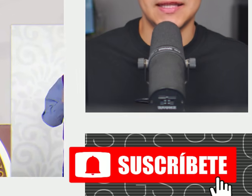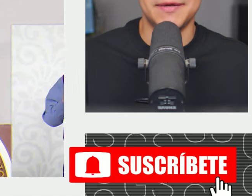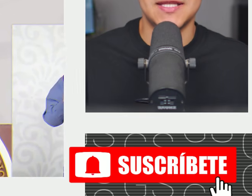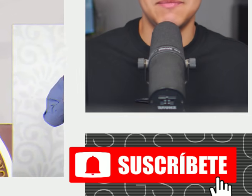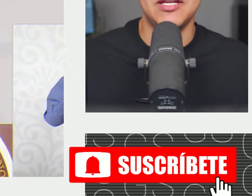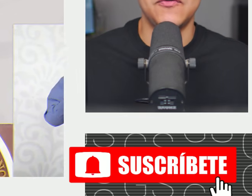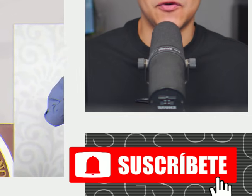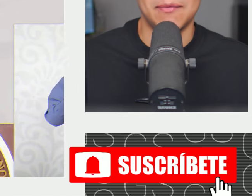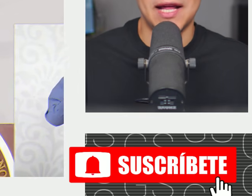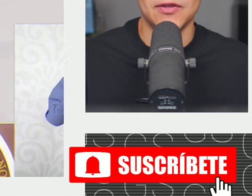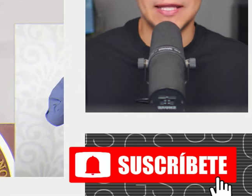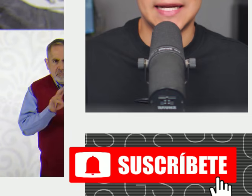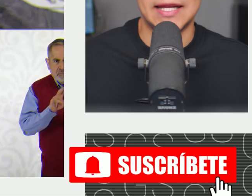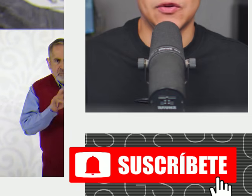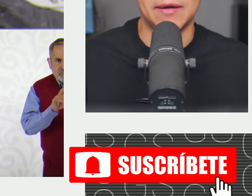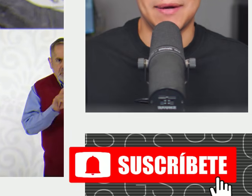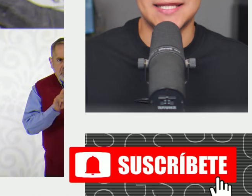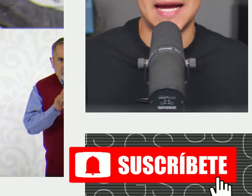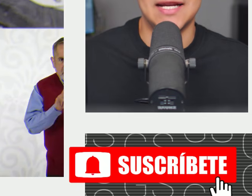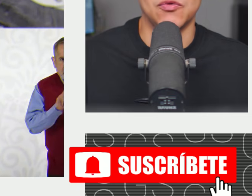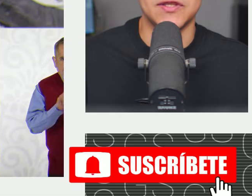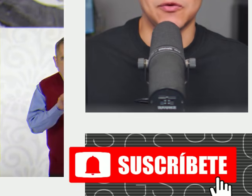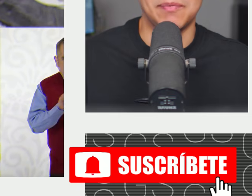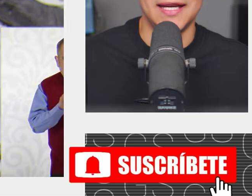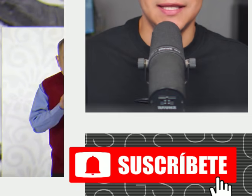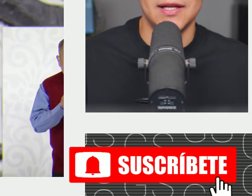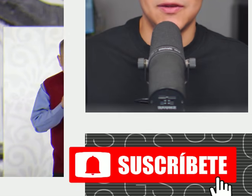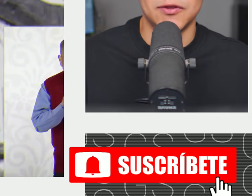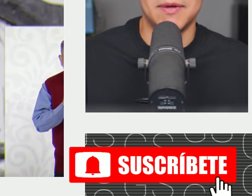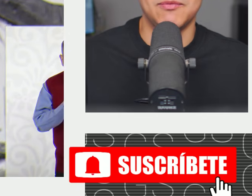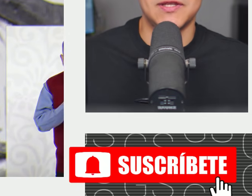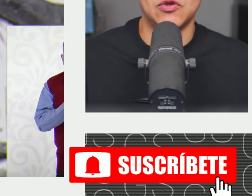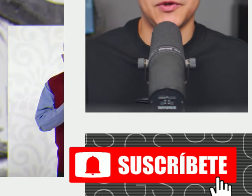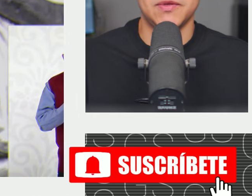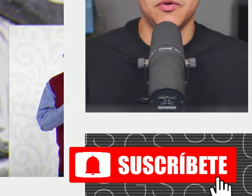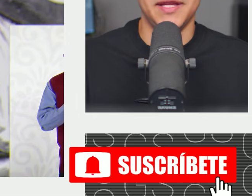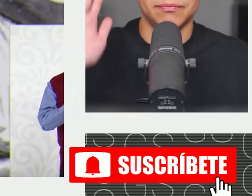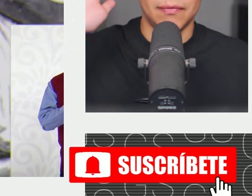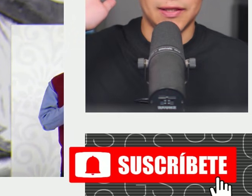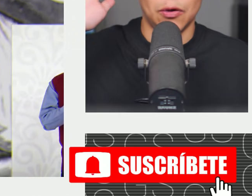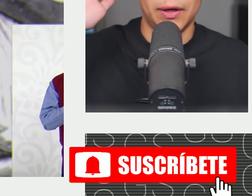para que también estén bien informados acerca de lo que pasa en nuestro país. Nos vemos en un próximo video. Hasta luego.